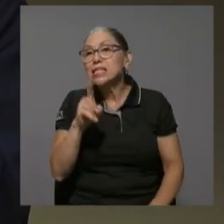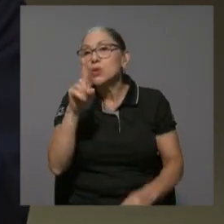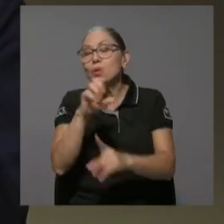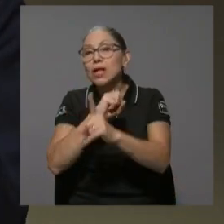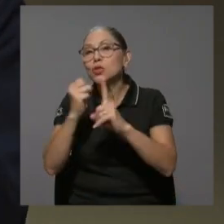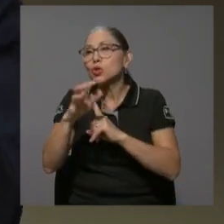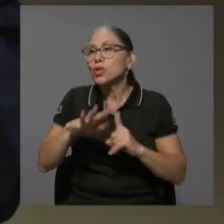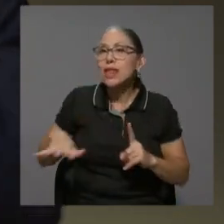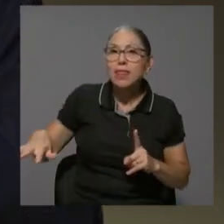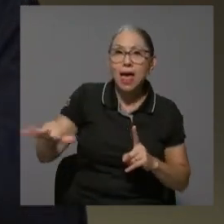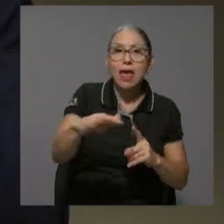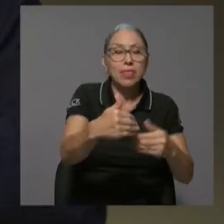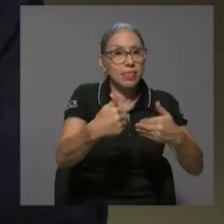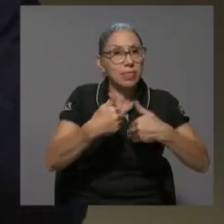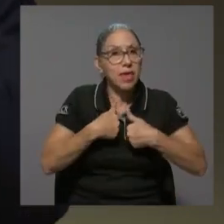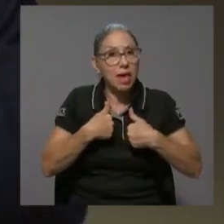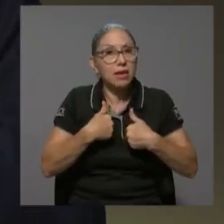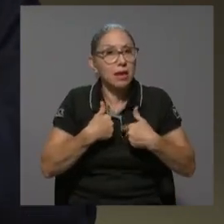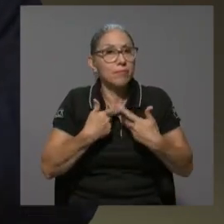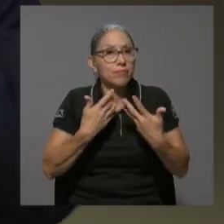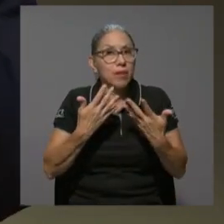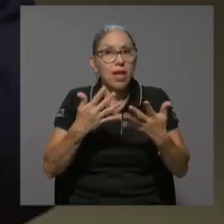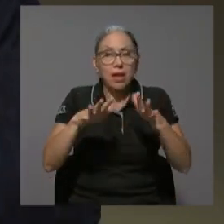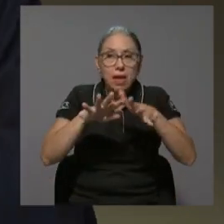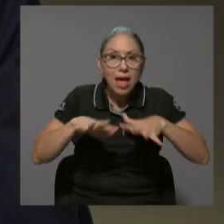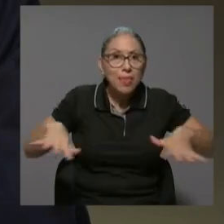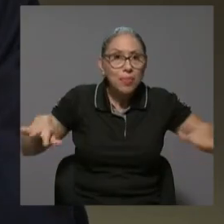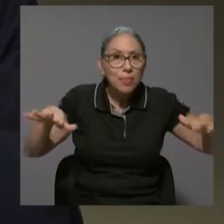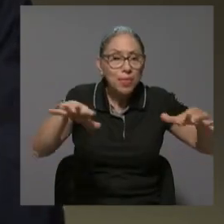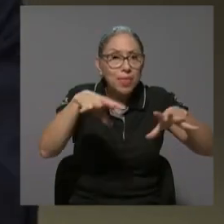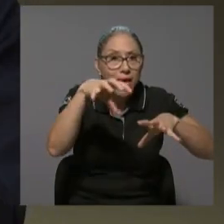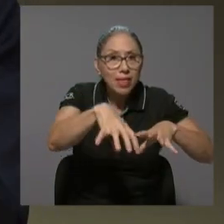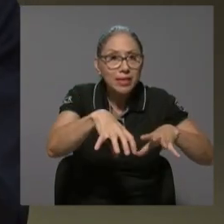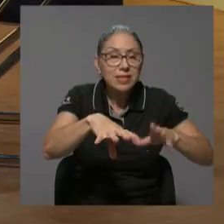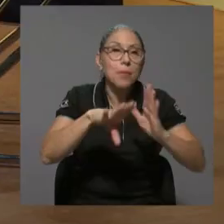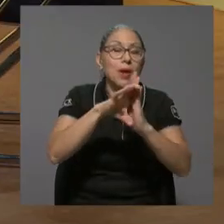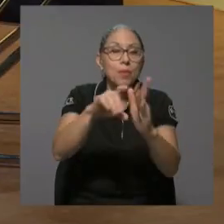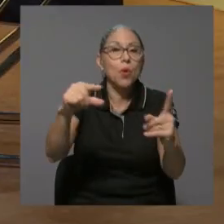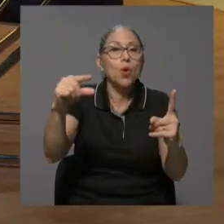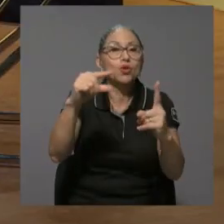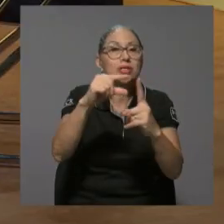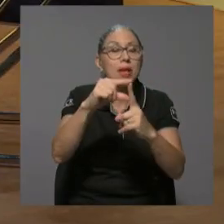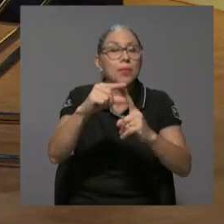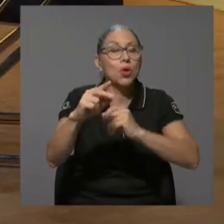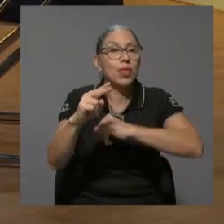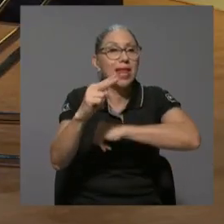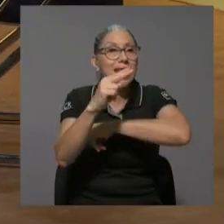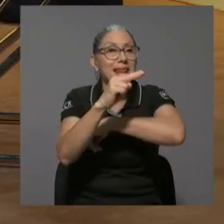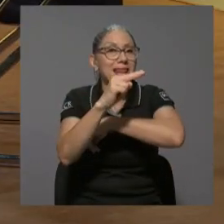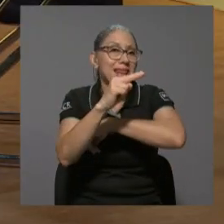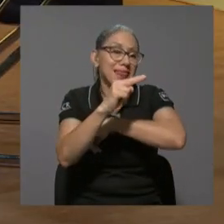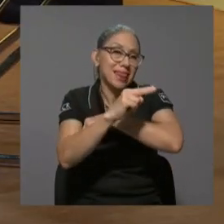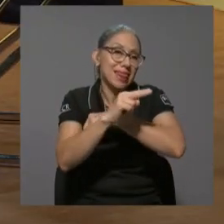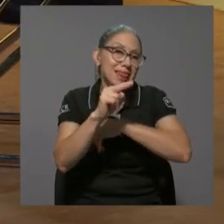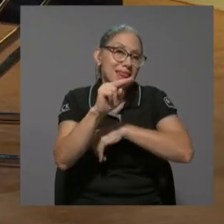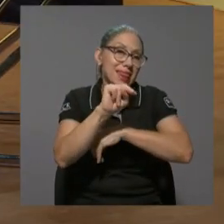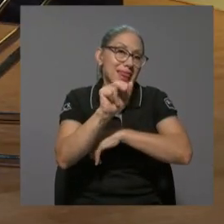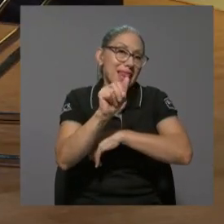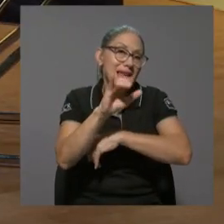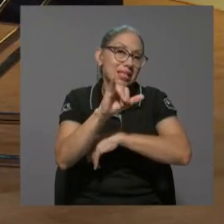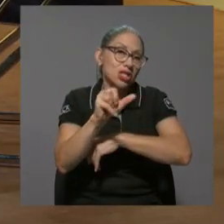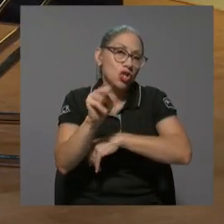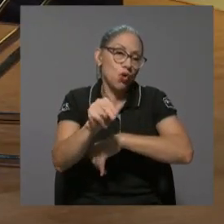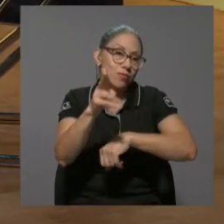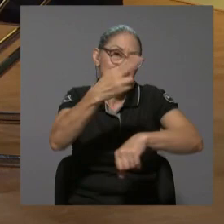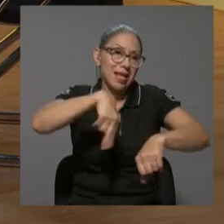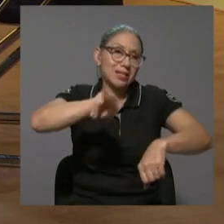como puede ser el concepto mismo de nación, el de ser costarricense, el concepto de un proyecto nacional, el